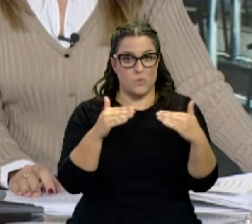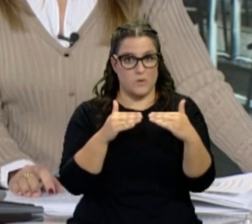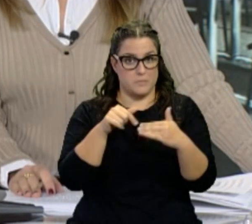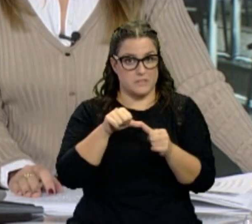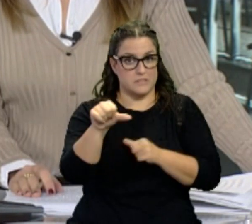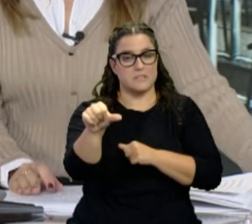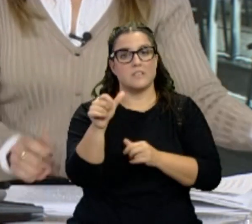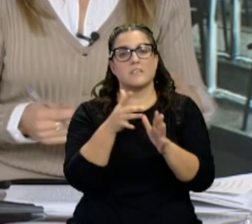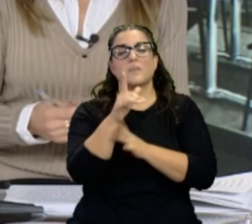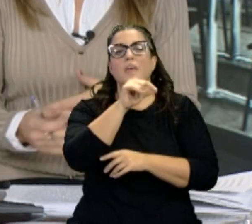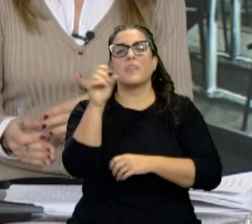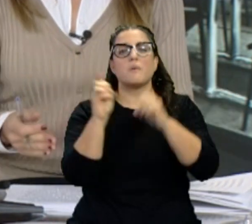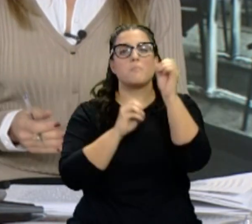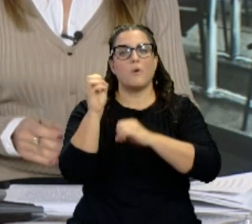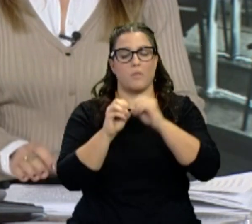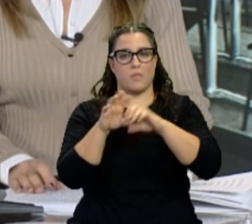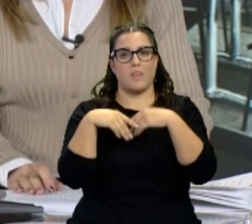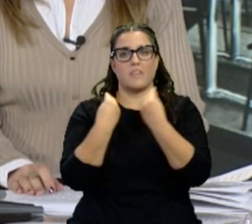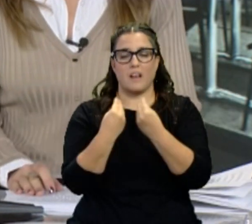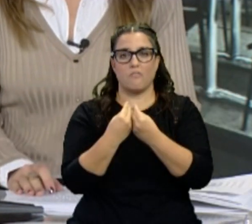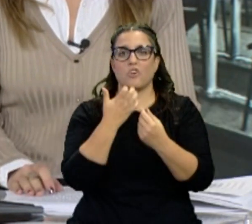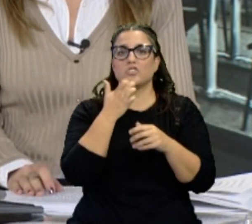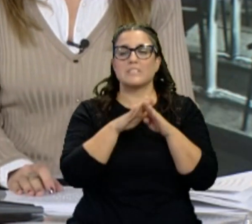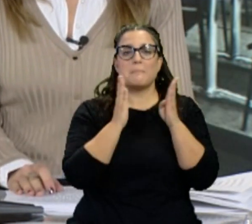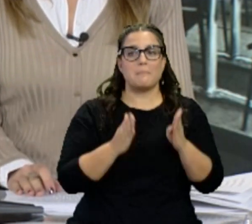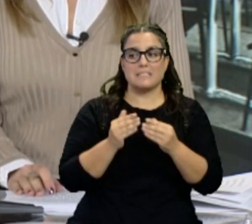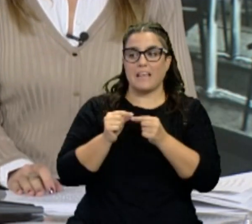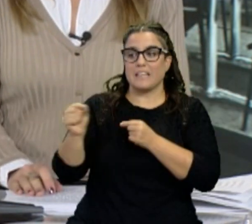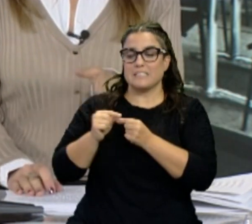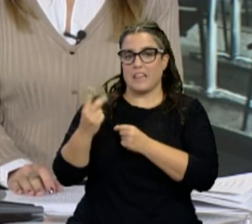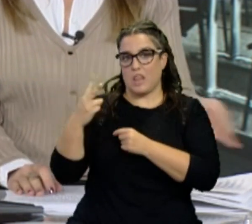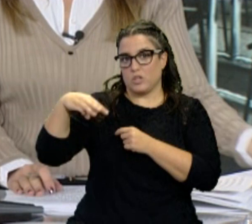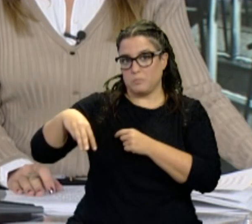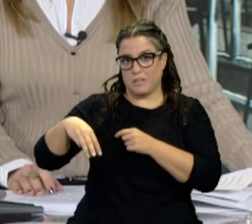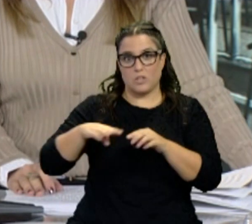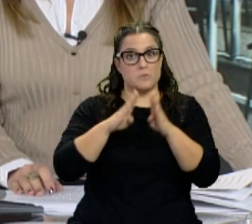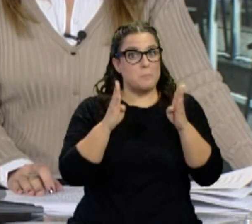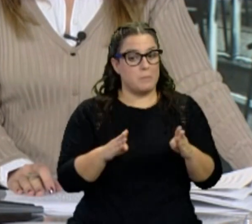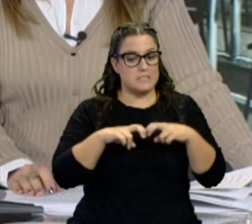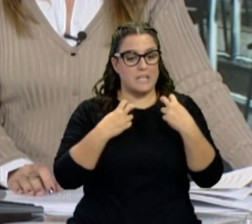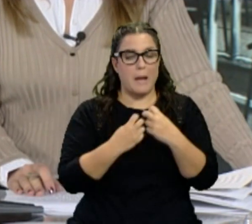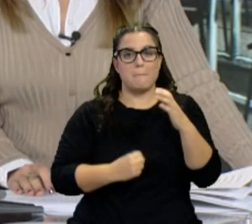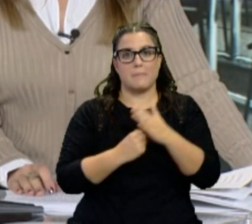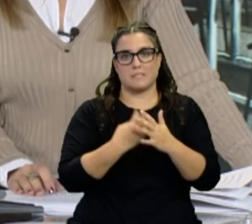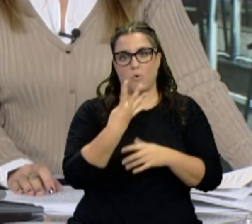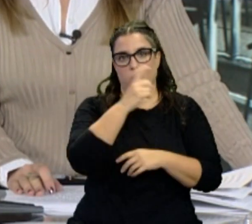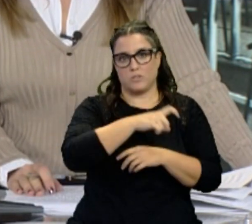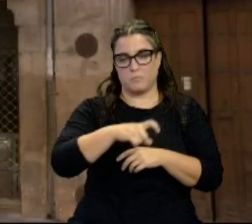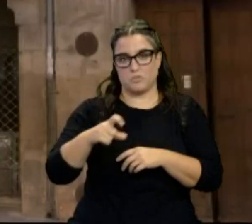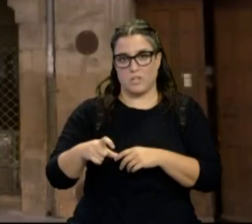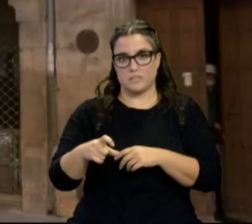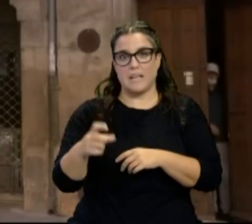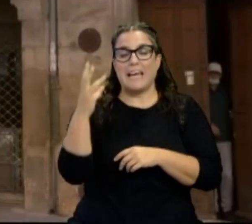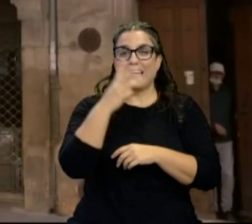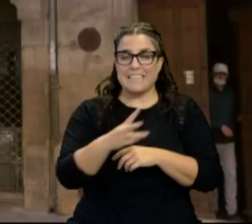del aforo siempre que se garantice la distancia de 2 metros entre mesa y la utilización de las mesas quedarán fijada en un máximo de 4 usuarios. Cada 3 semanas